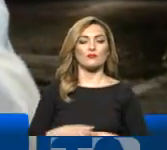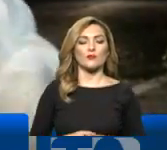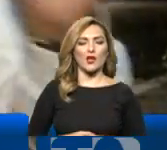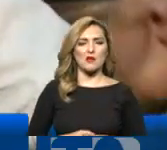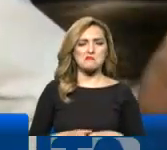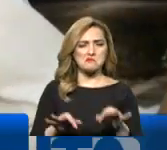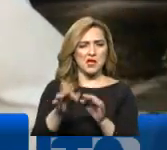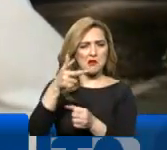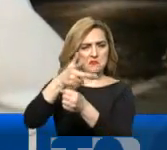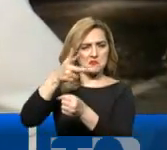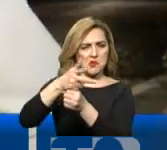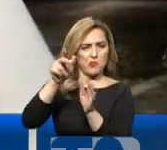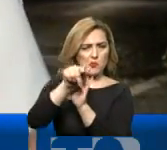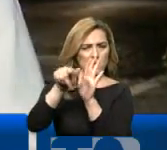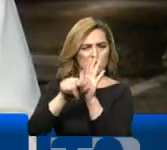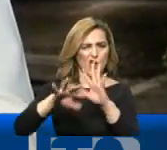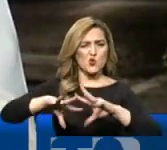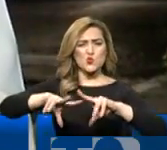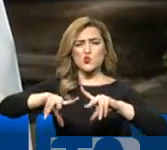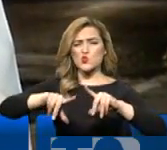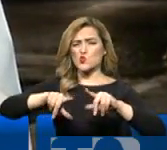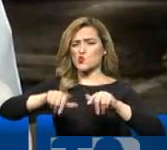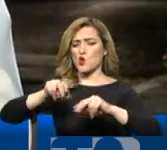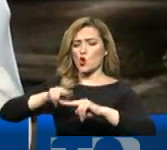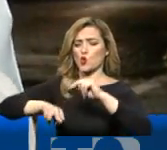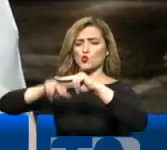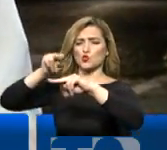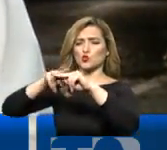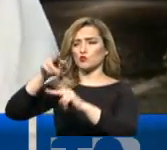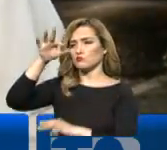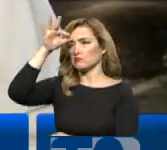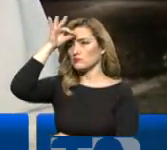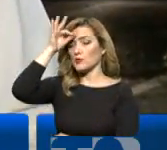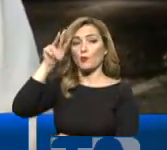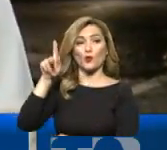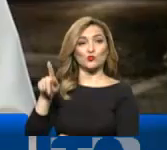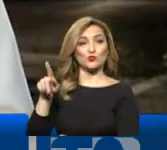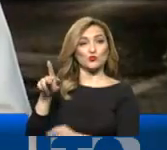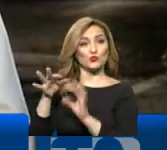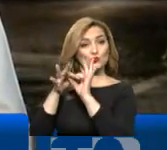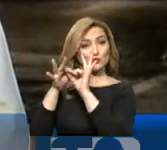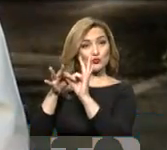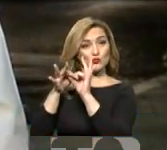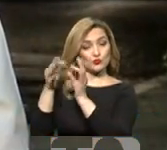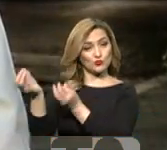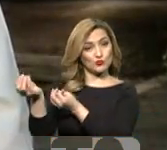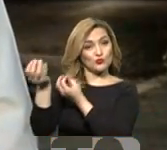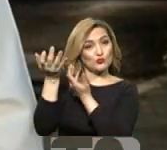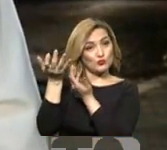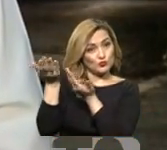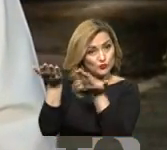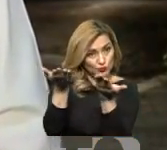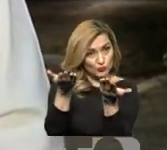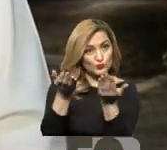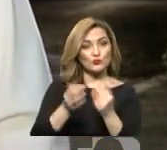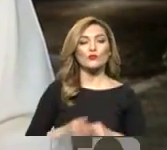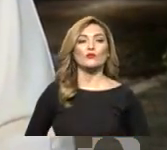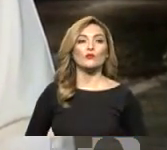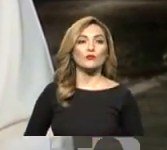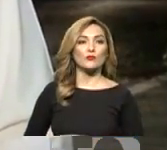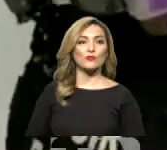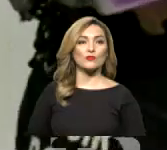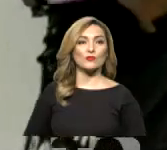de corrupción que rodea a la construcción del hospital de Pedernales. Nuestro compañero Carlos Sacoto nos preparó el siguiente informe.